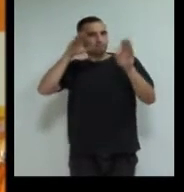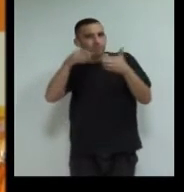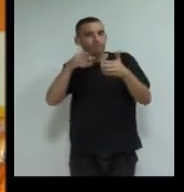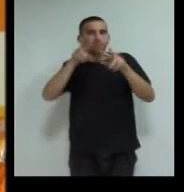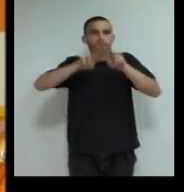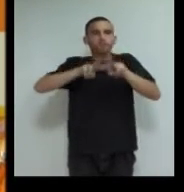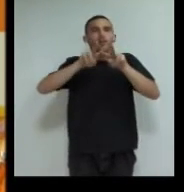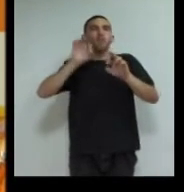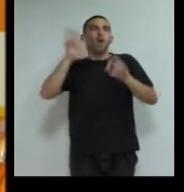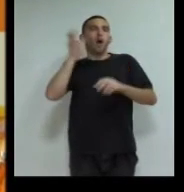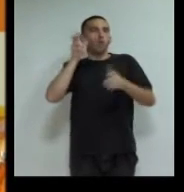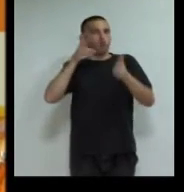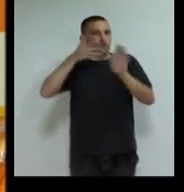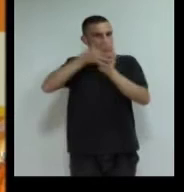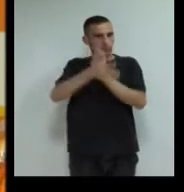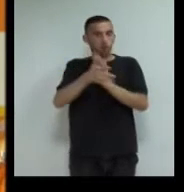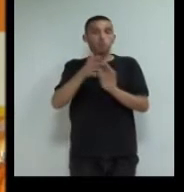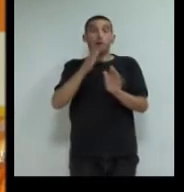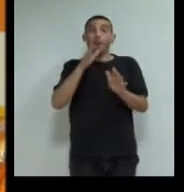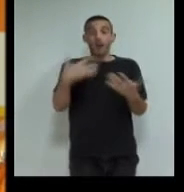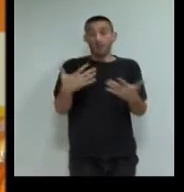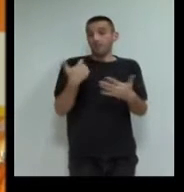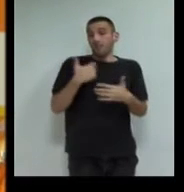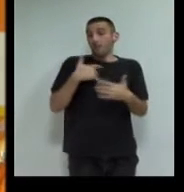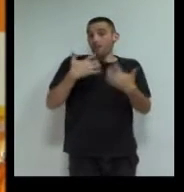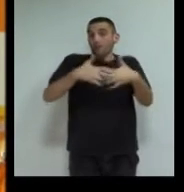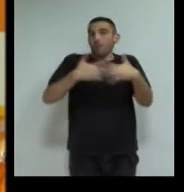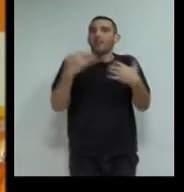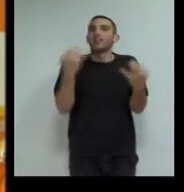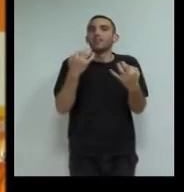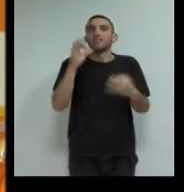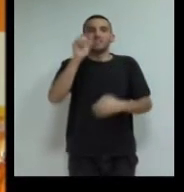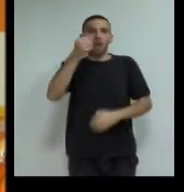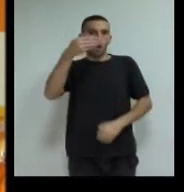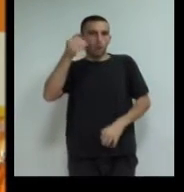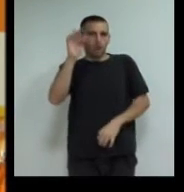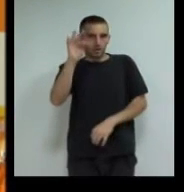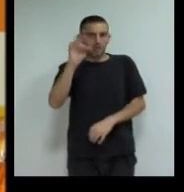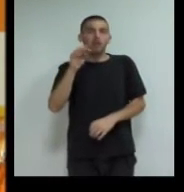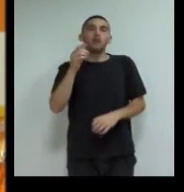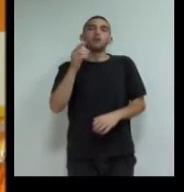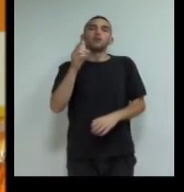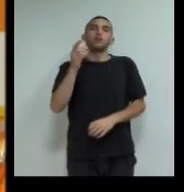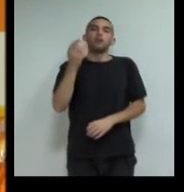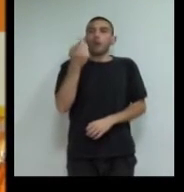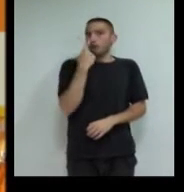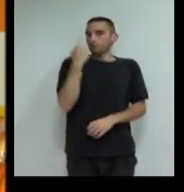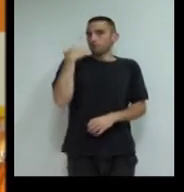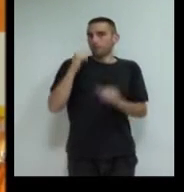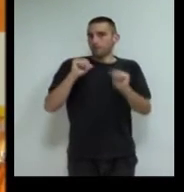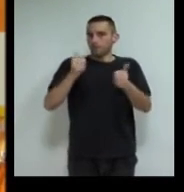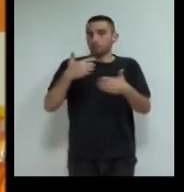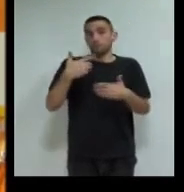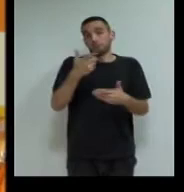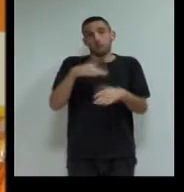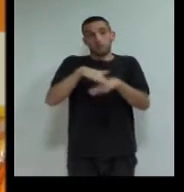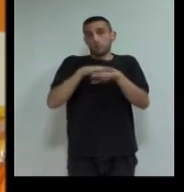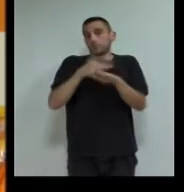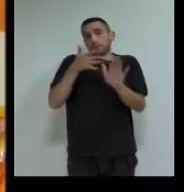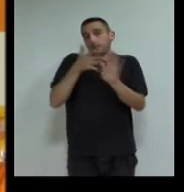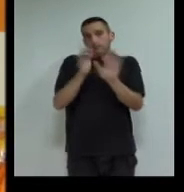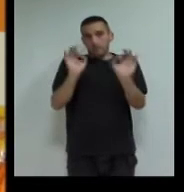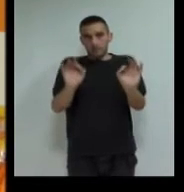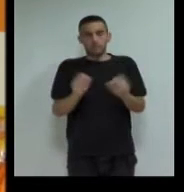desarrollo, pero lo que está funcionando ya desde el año pasado es SABAT, y consiste básicamente en eso. O sea,